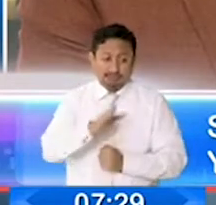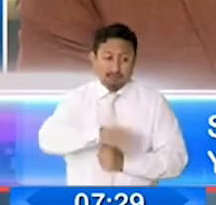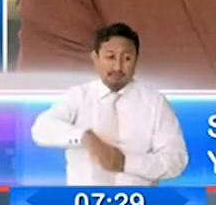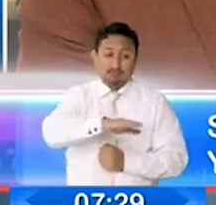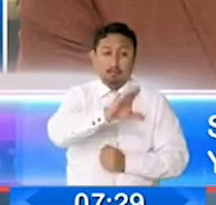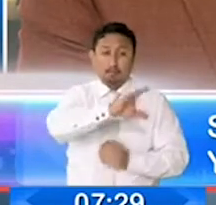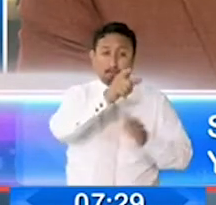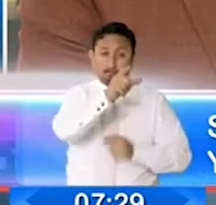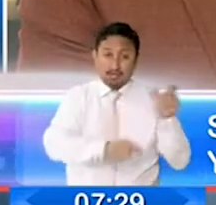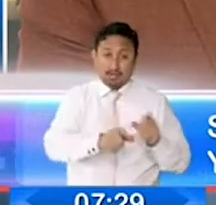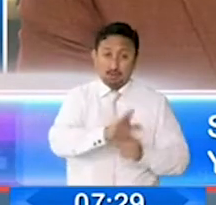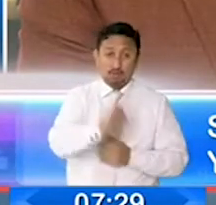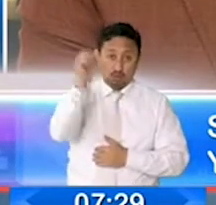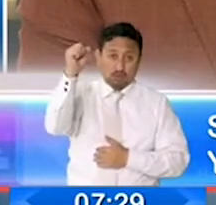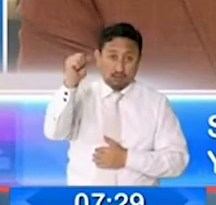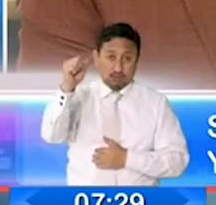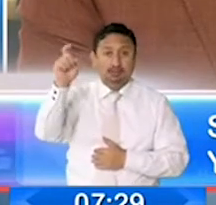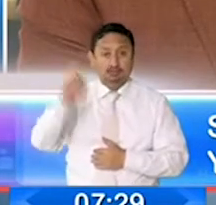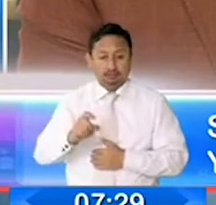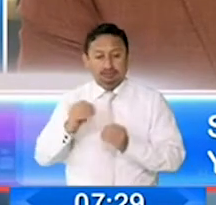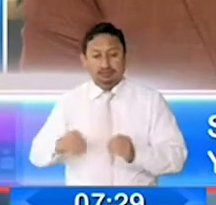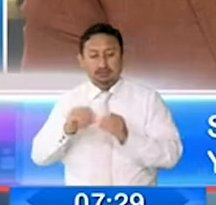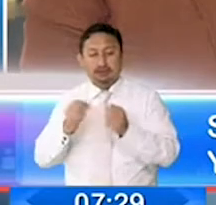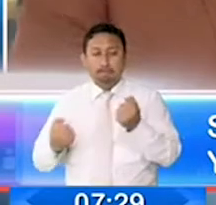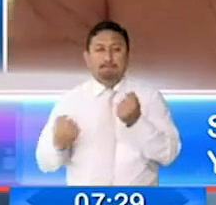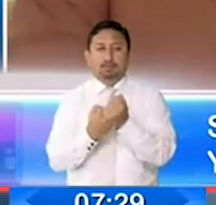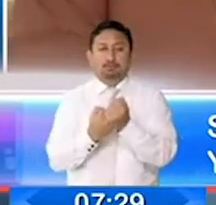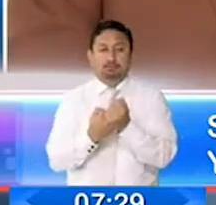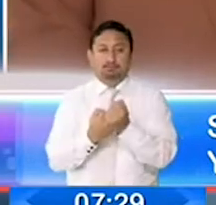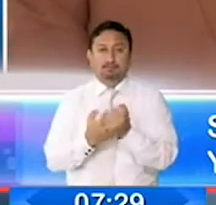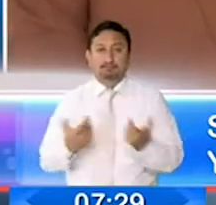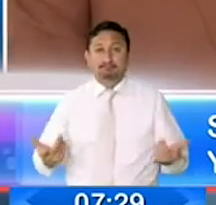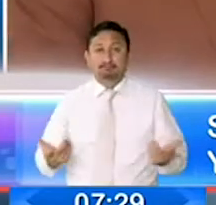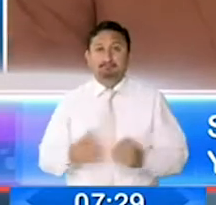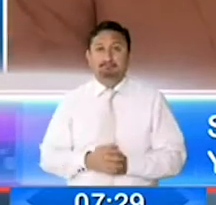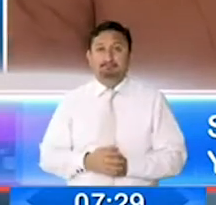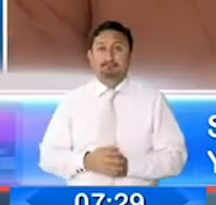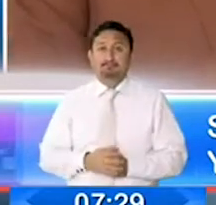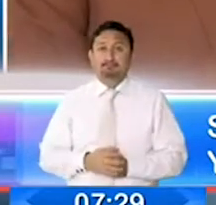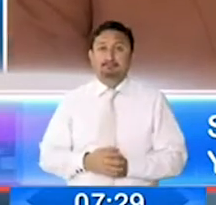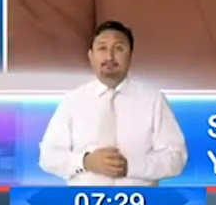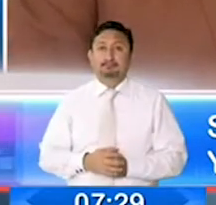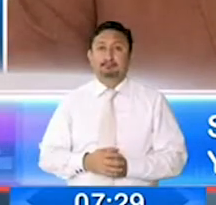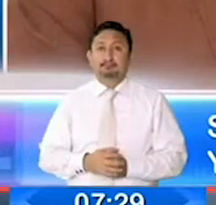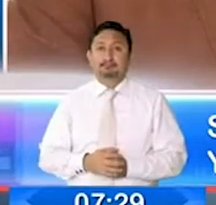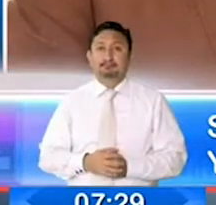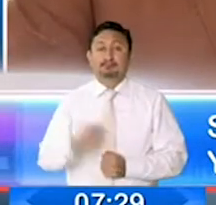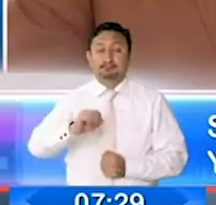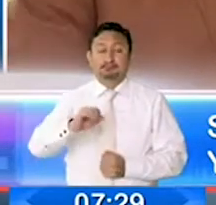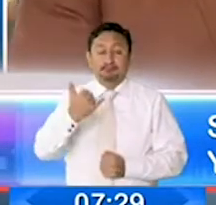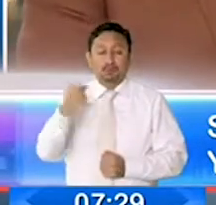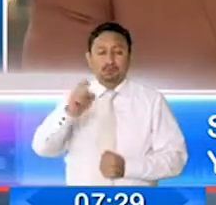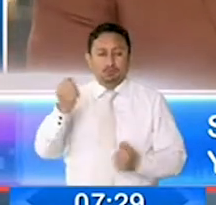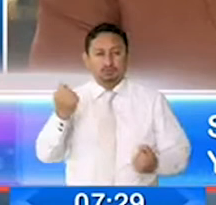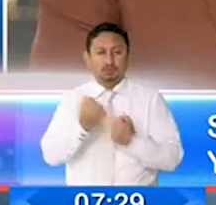ciudadanos, ciertamente requerimos apoyo. Nosotros, sin duda, esperamos que exista el apoyo